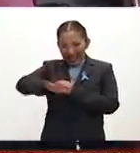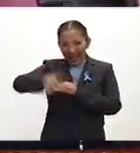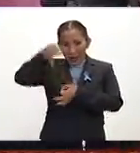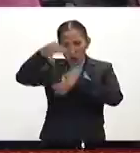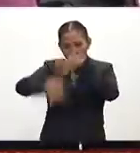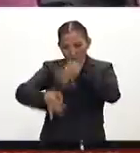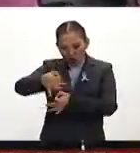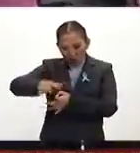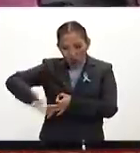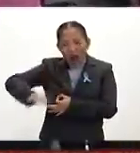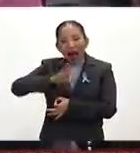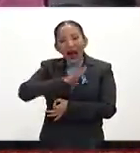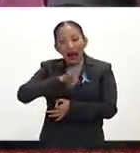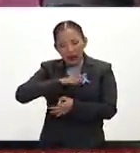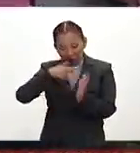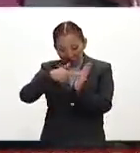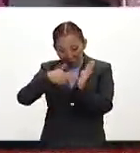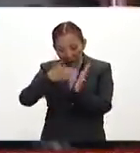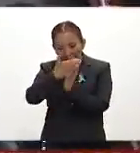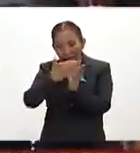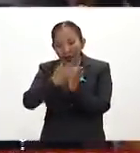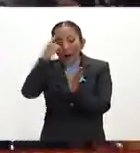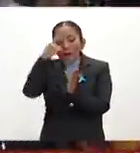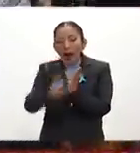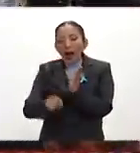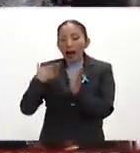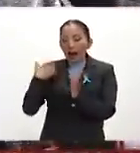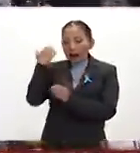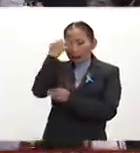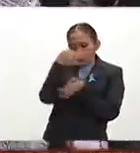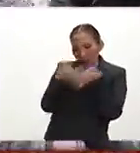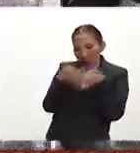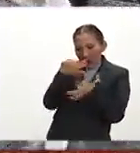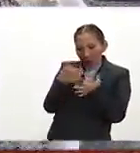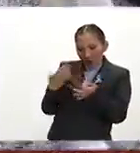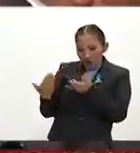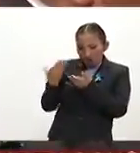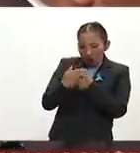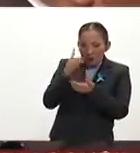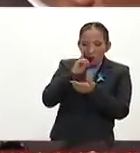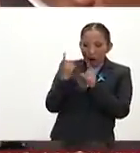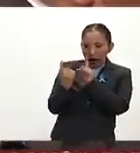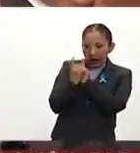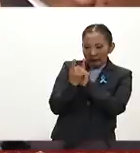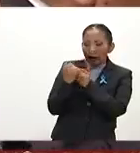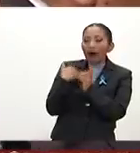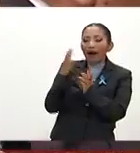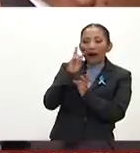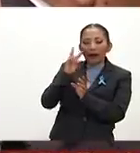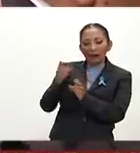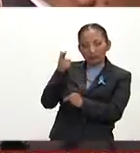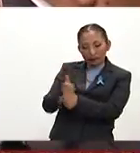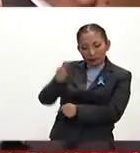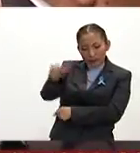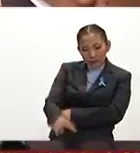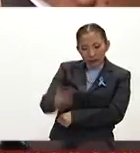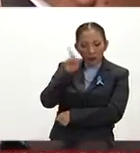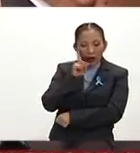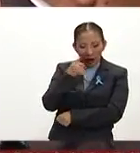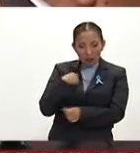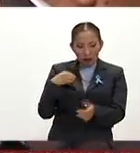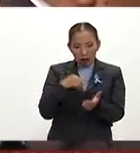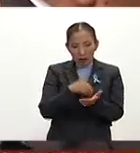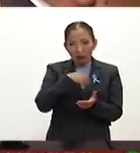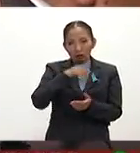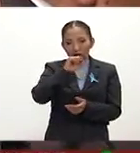ya contamos con un protocolo para juzgar con perspectiva de género, elaborado e implementado por la Suprema Corte de Justicia,